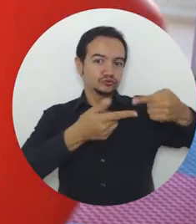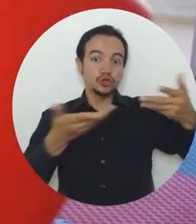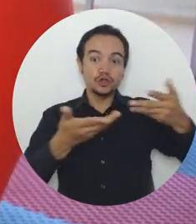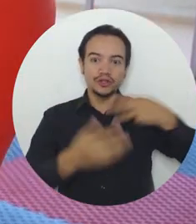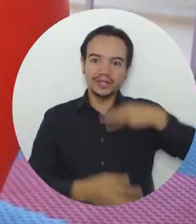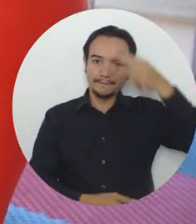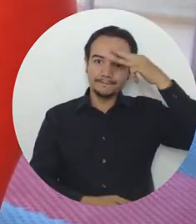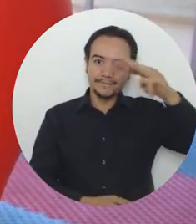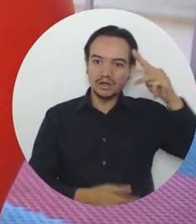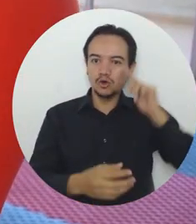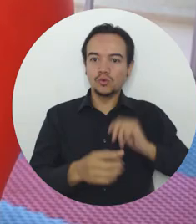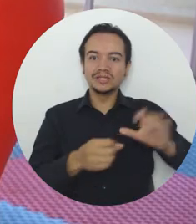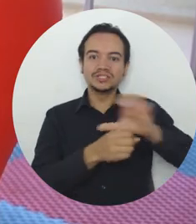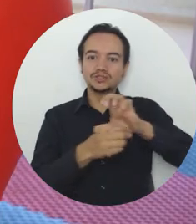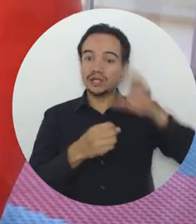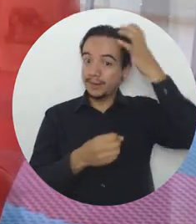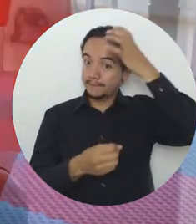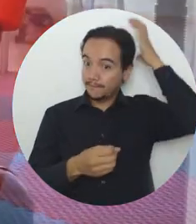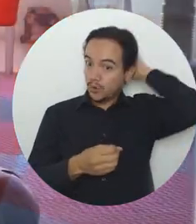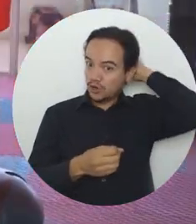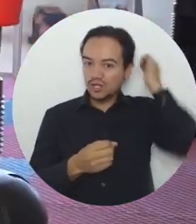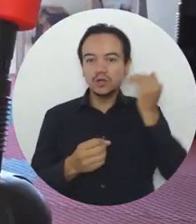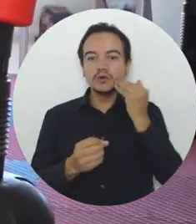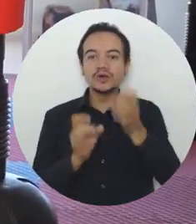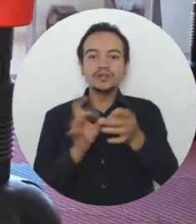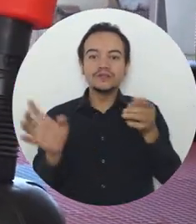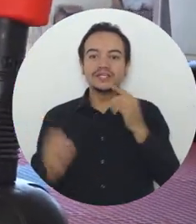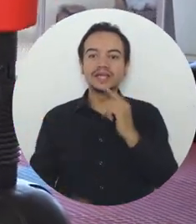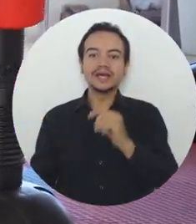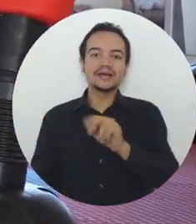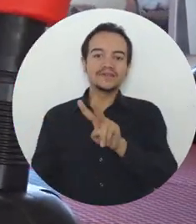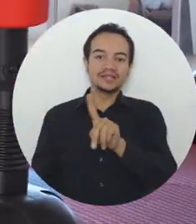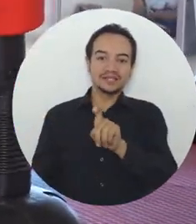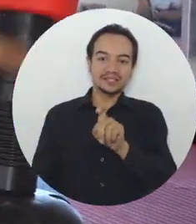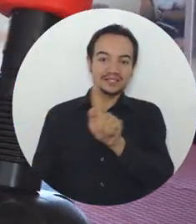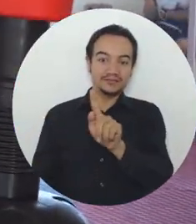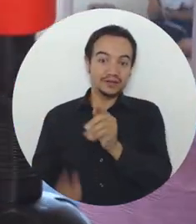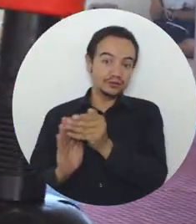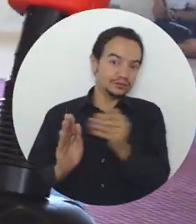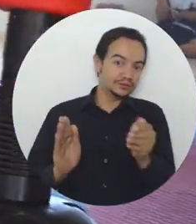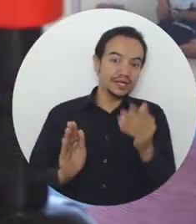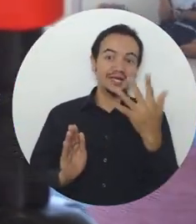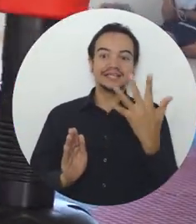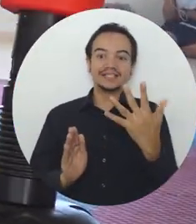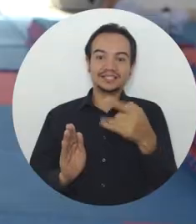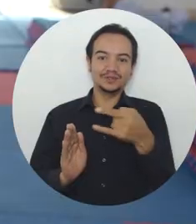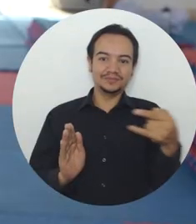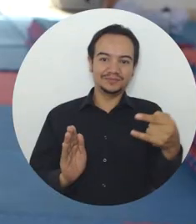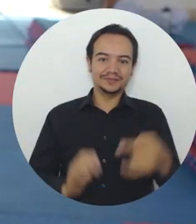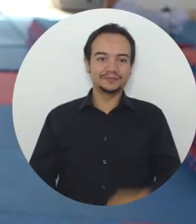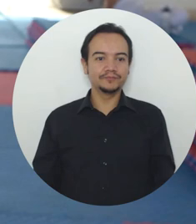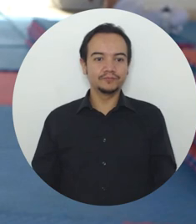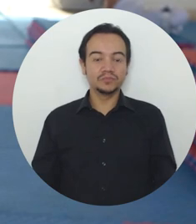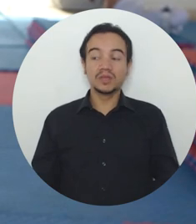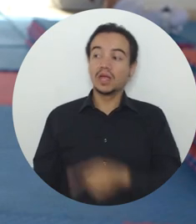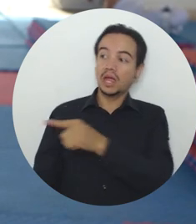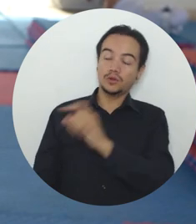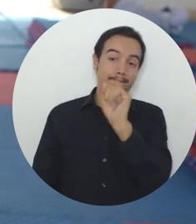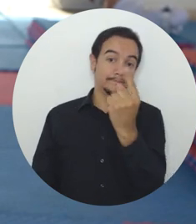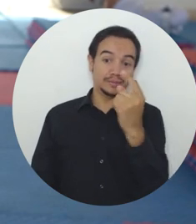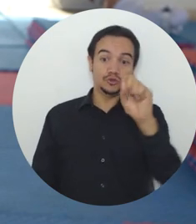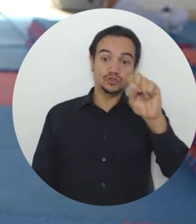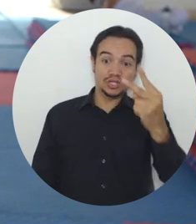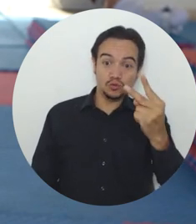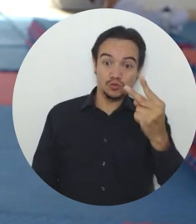en México, exactamente en la ciudad de Morelos, entre el 26 de febrero y el 5 de marzo. Al estar en el primero y